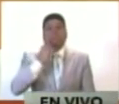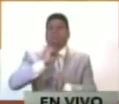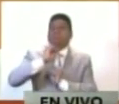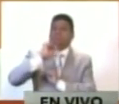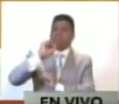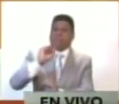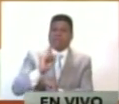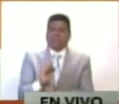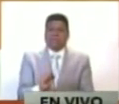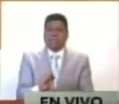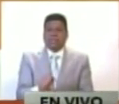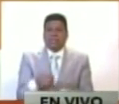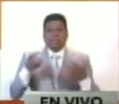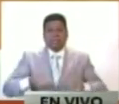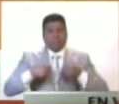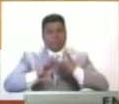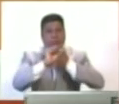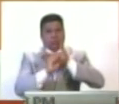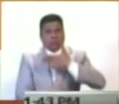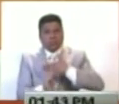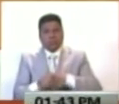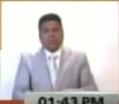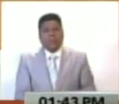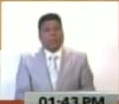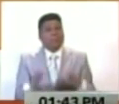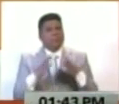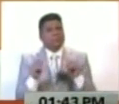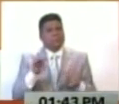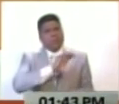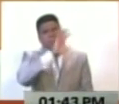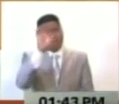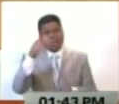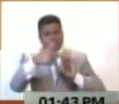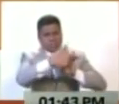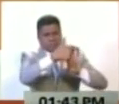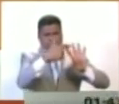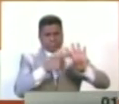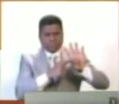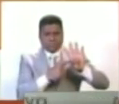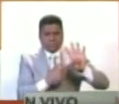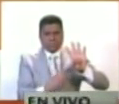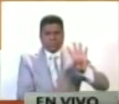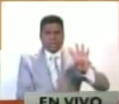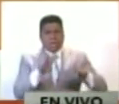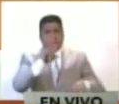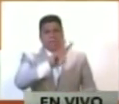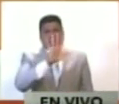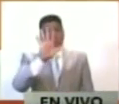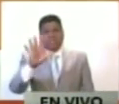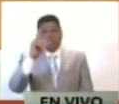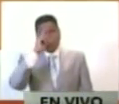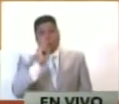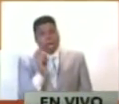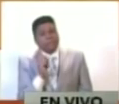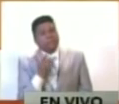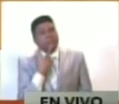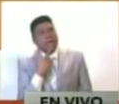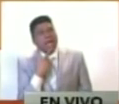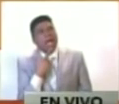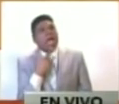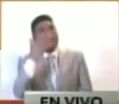de Mercosur, sobre todo para estos países que dicen que, bueno, que tienen 25 años formando parte, pero pareciera que se les olvidó la historia